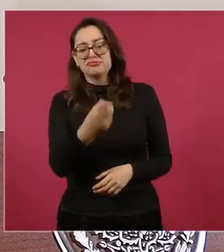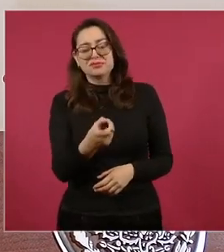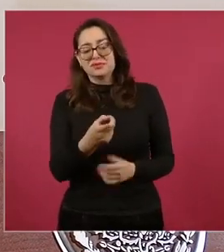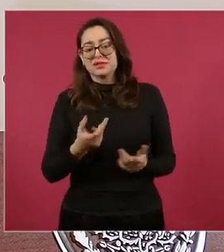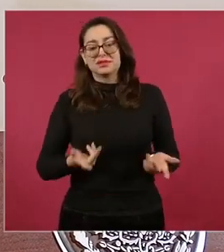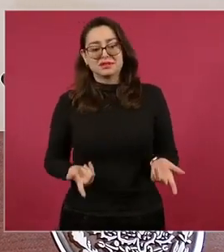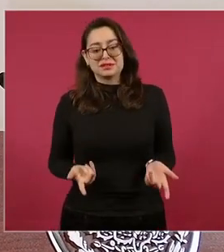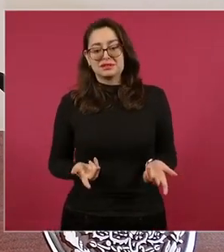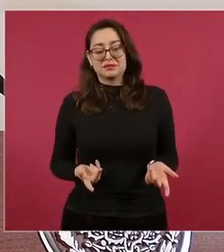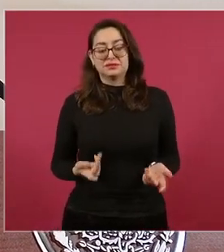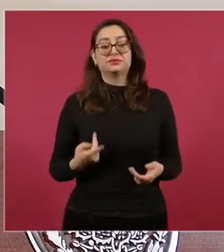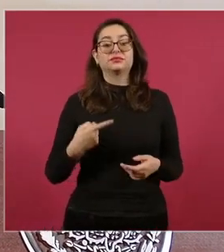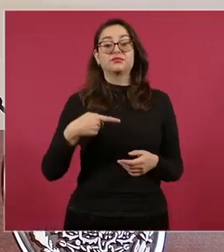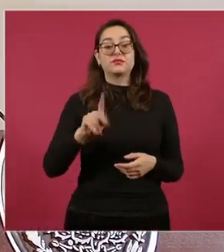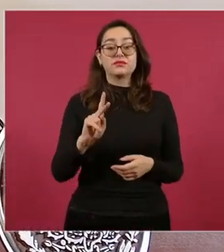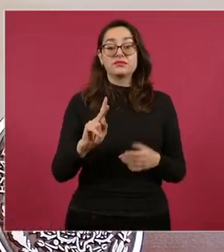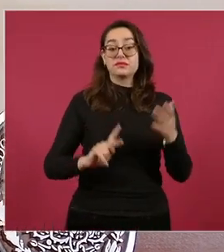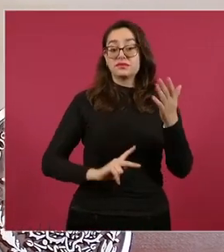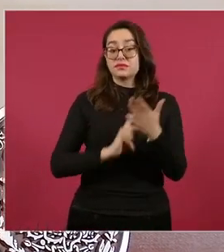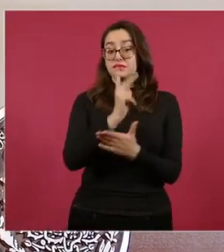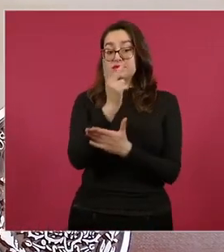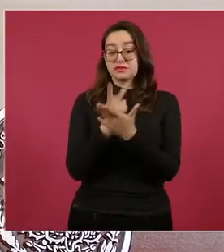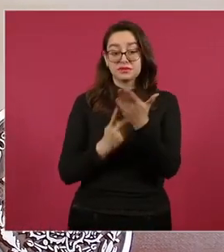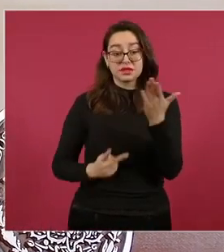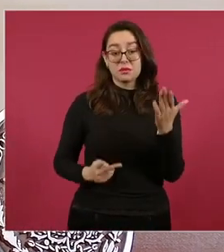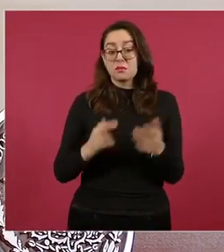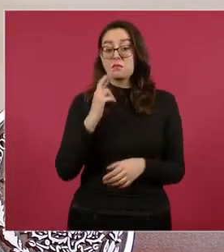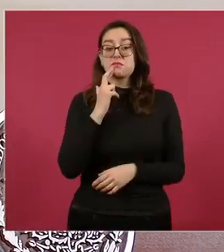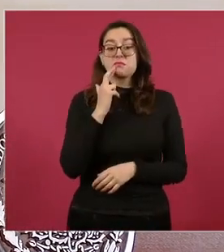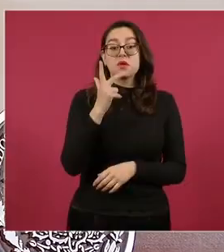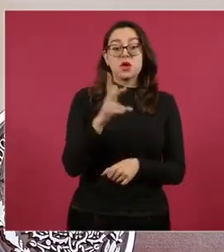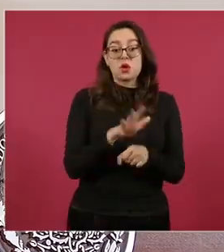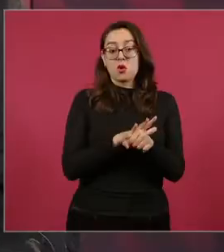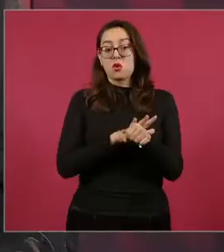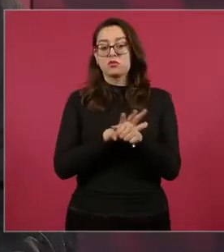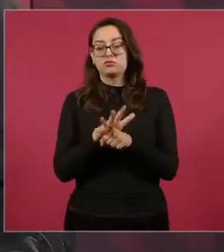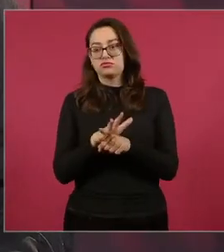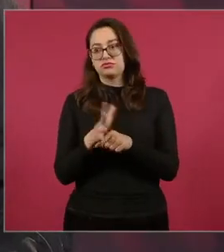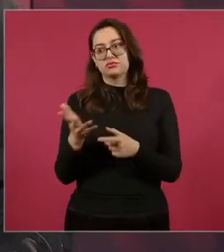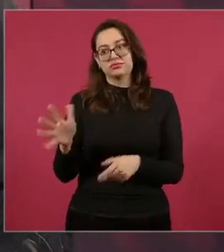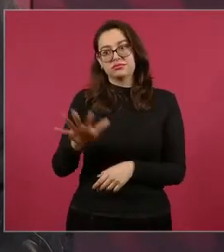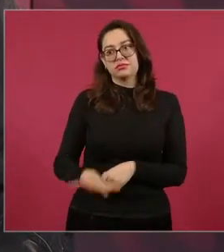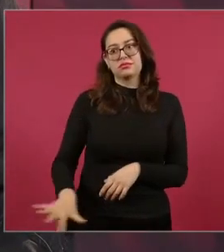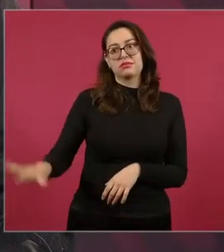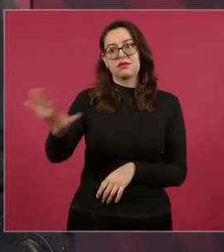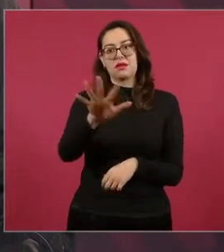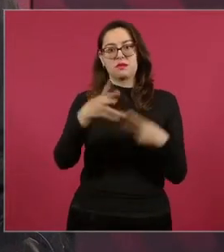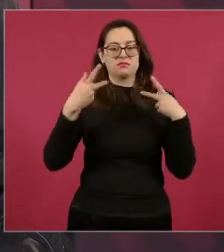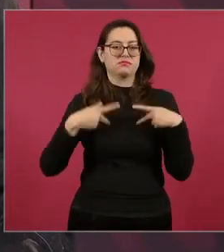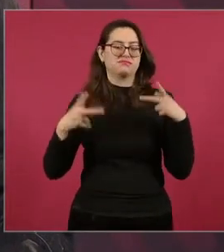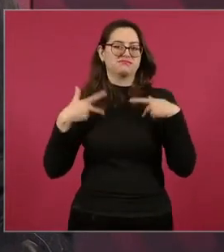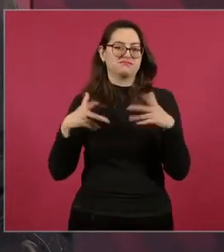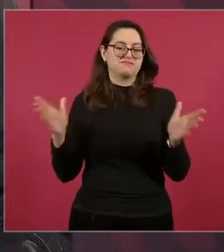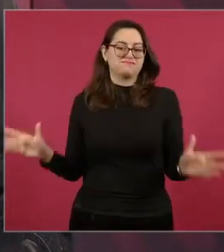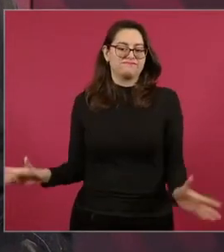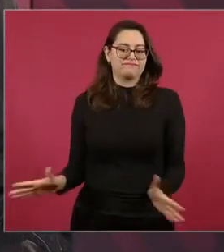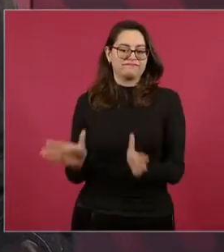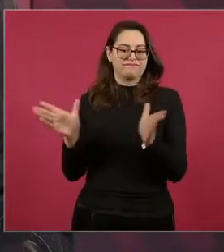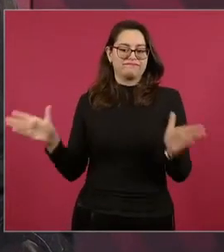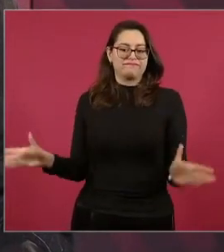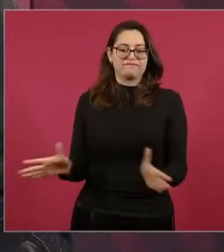pero es el mejor programa de desarrollo social que se haya aplicado